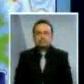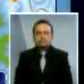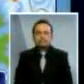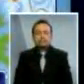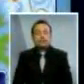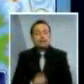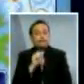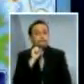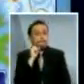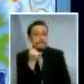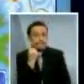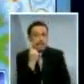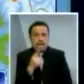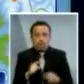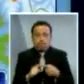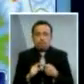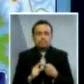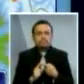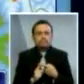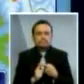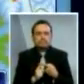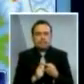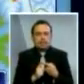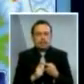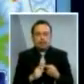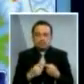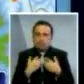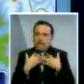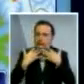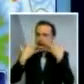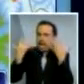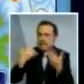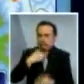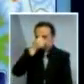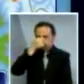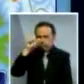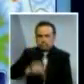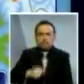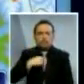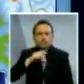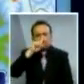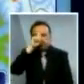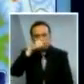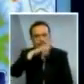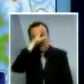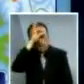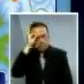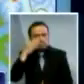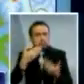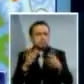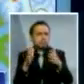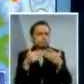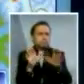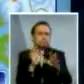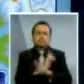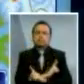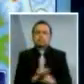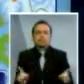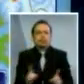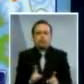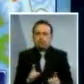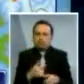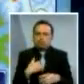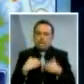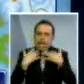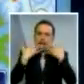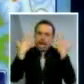Mira, en primer lugar, me alegra que lo hayan condenado, porque nosotros estábamos acostumbrados en la Araucanía a que este tipo de delitos quedaran impunes. De manera que